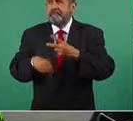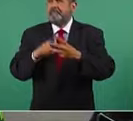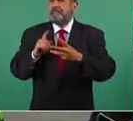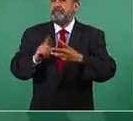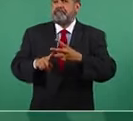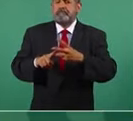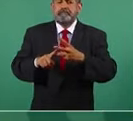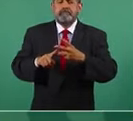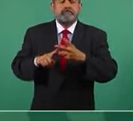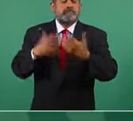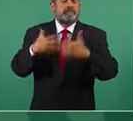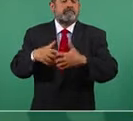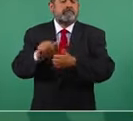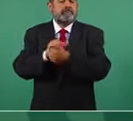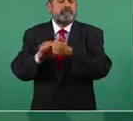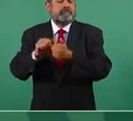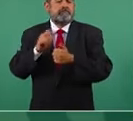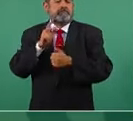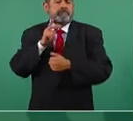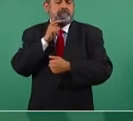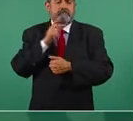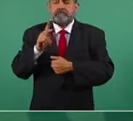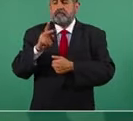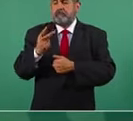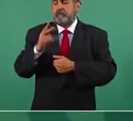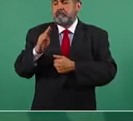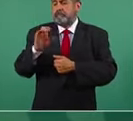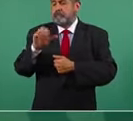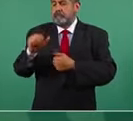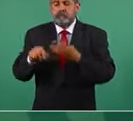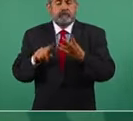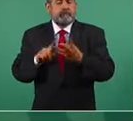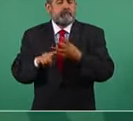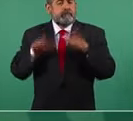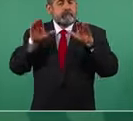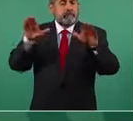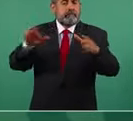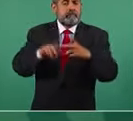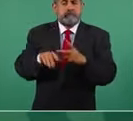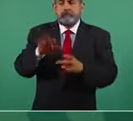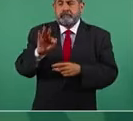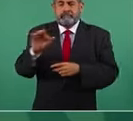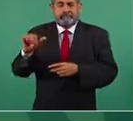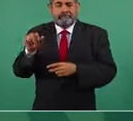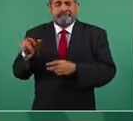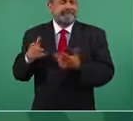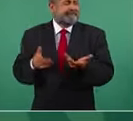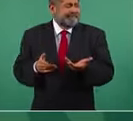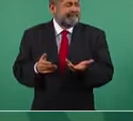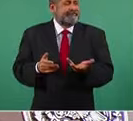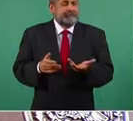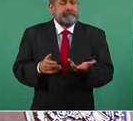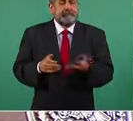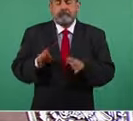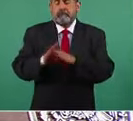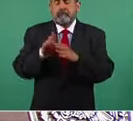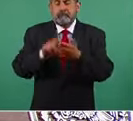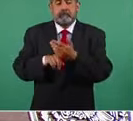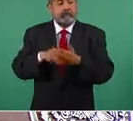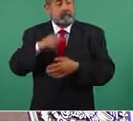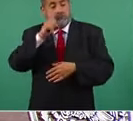la refinería de Dos Bocas, el aeropuerto Felipe Ángeles y